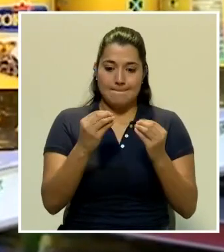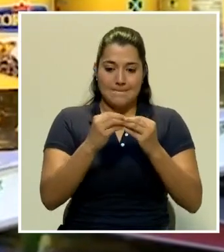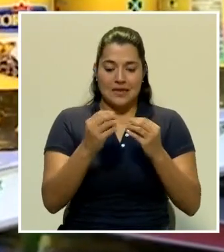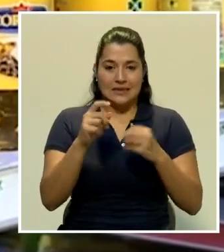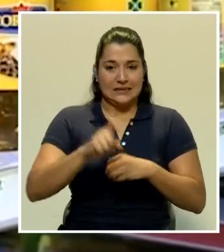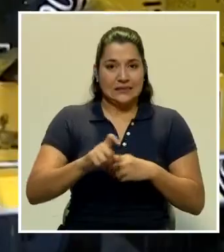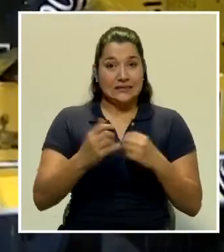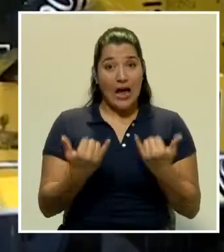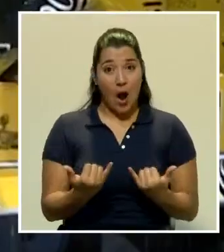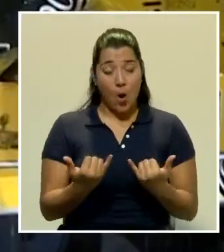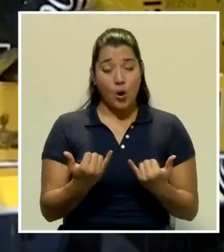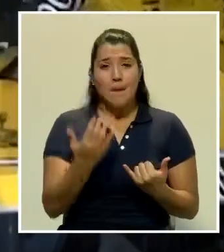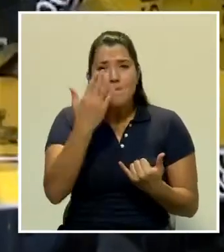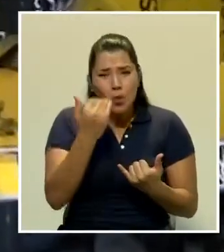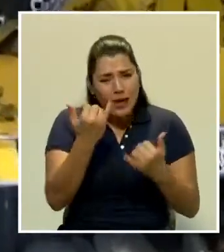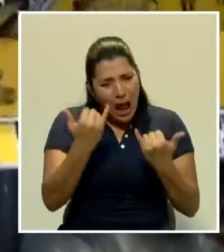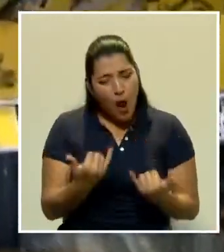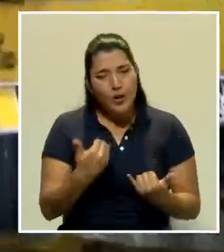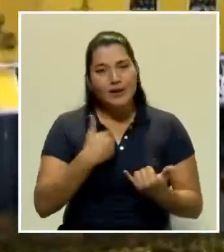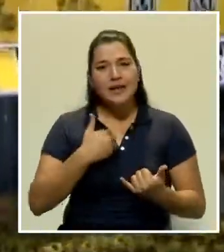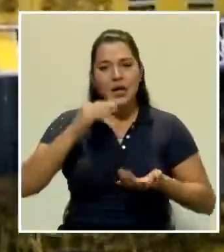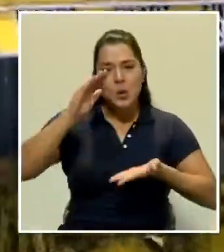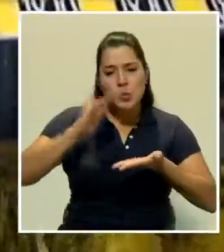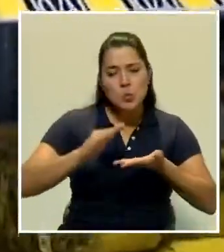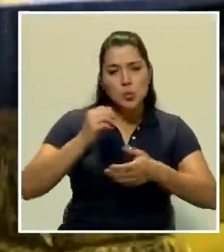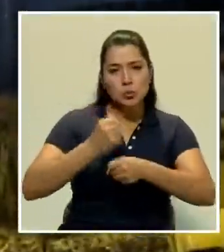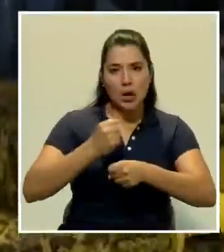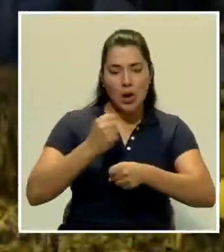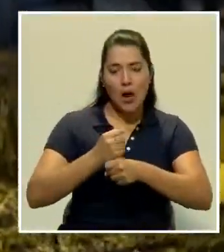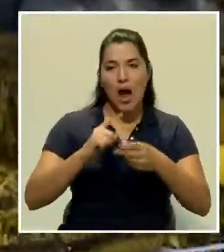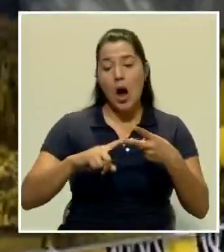y adicionalmente con los problemas de